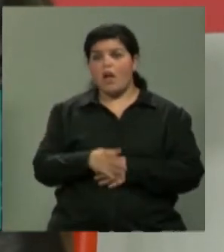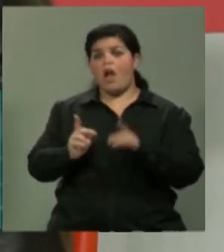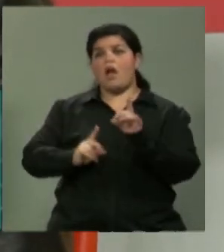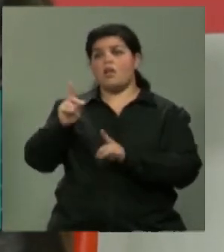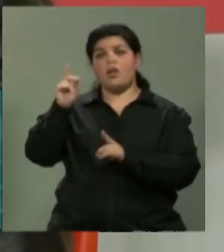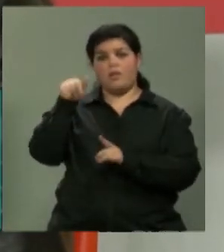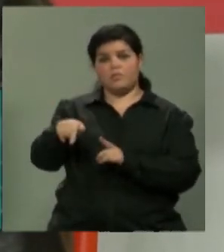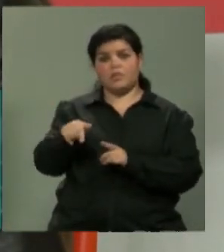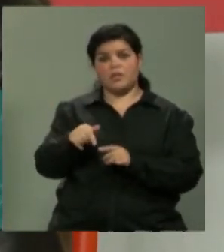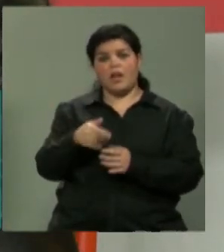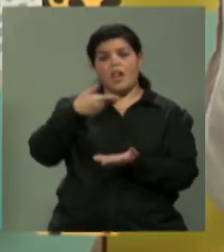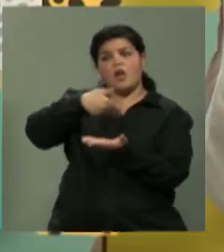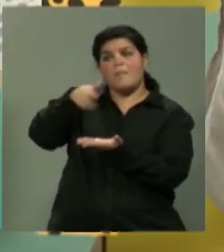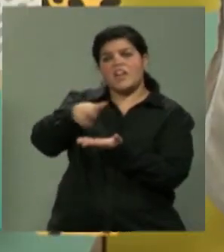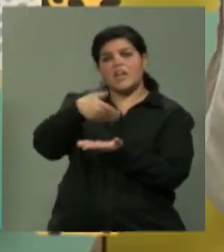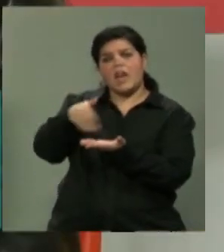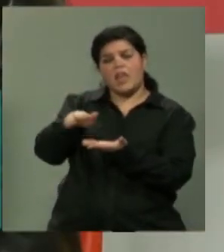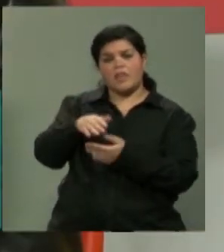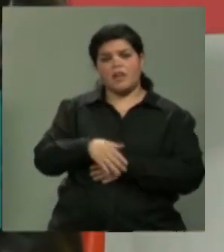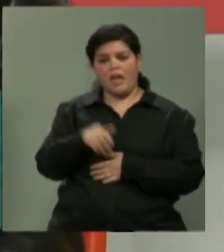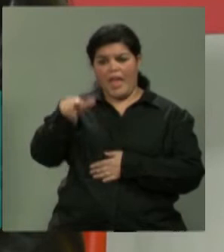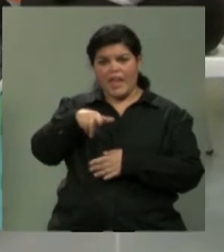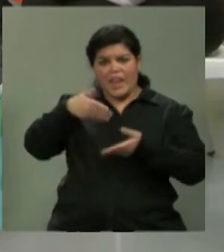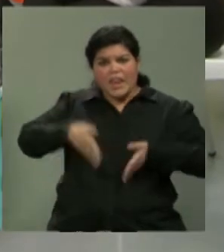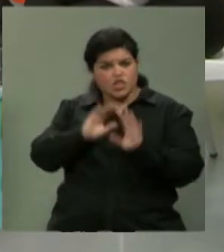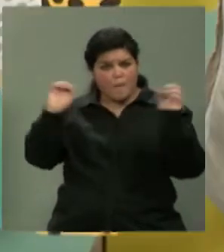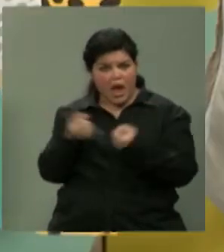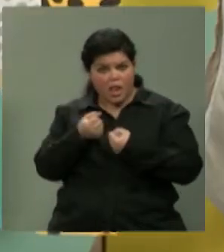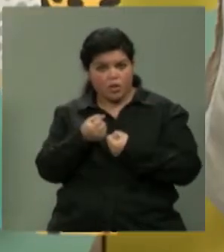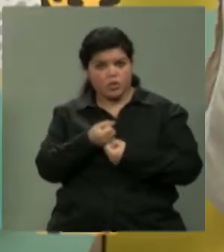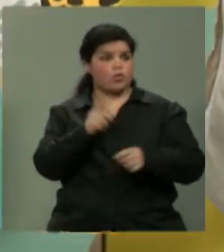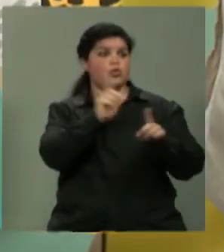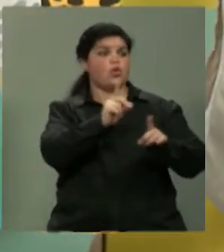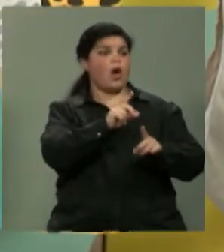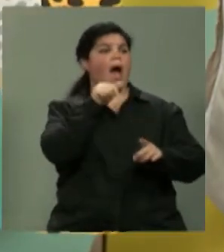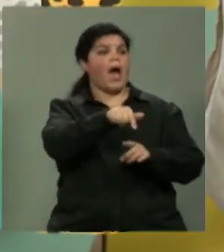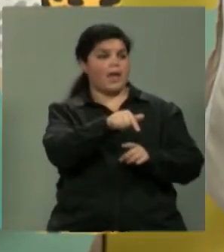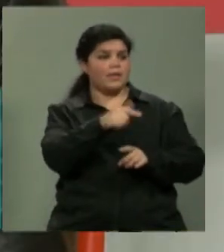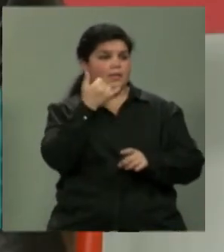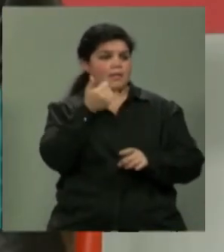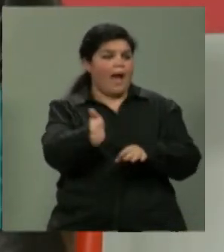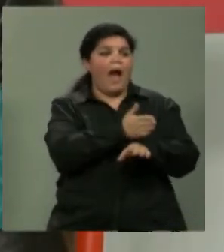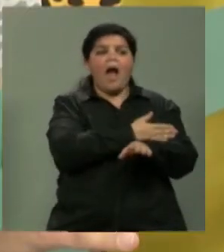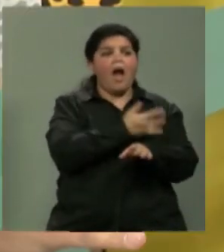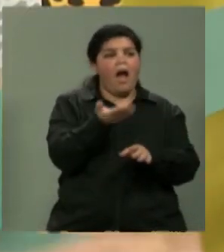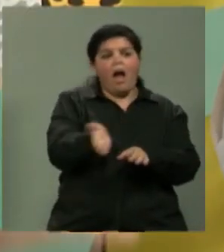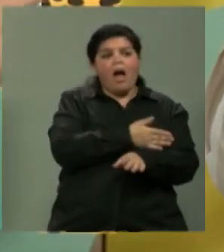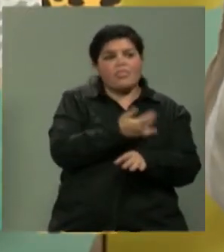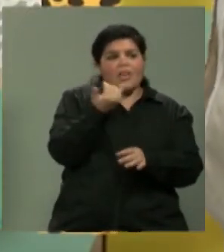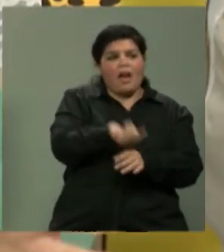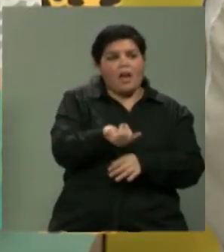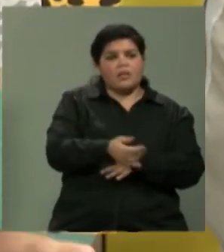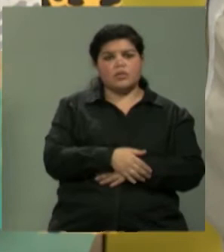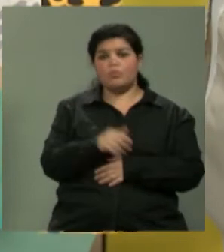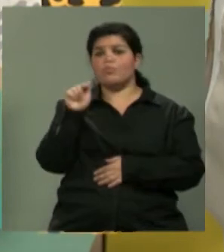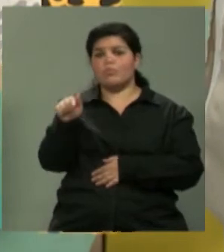hay nada. situación de marginalidad. ¿Qué vas a No, decir no que ese po- chico nació malo No he dicho entonces? que nació malo, estoy diciendo que hay una situación. ¿Y por qué pasó donde eso? No le No, no, puedo no. transferir Vos que estás creando